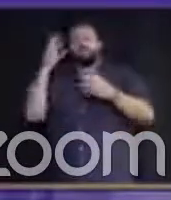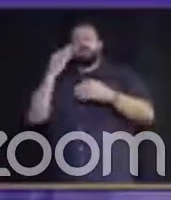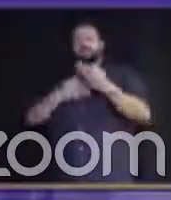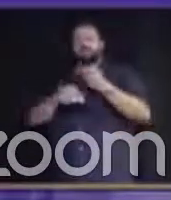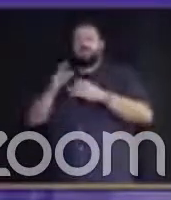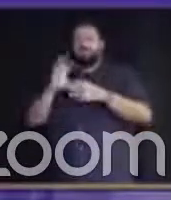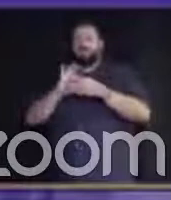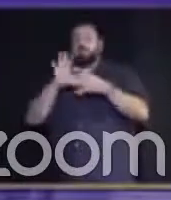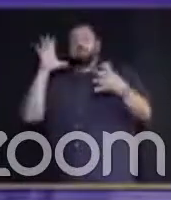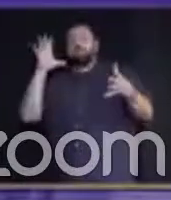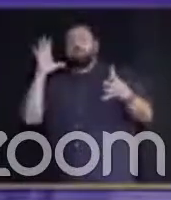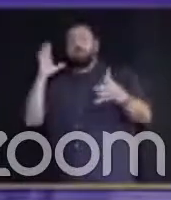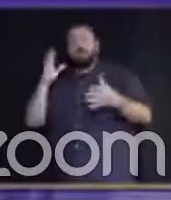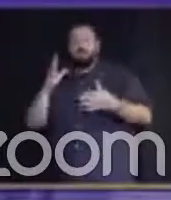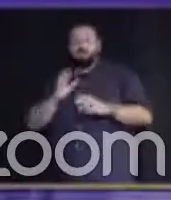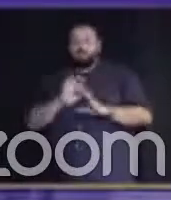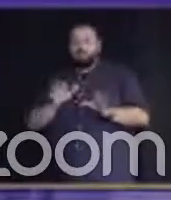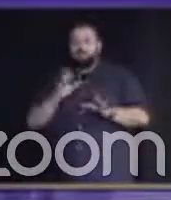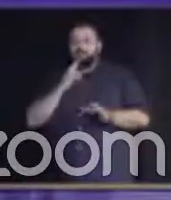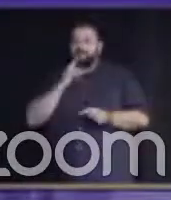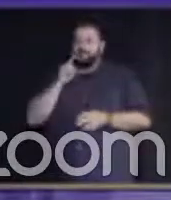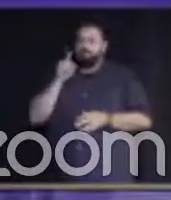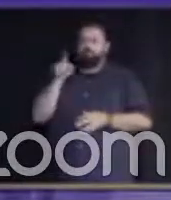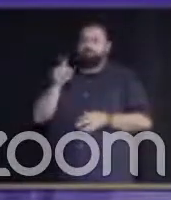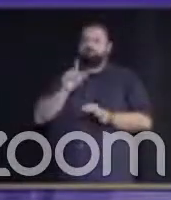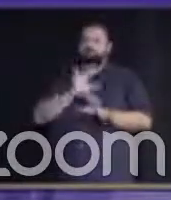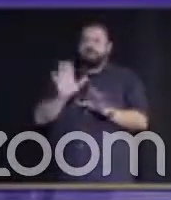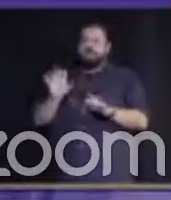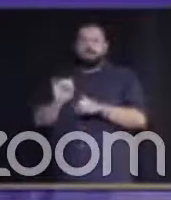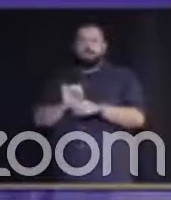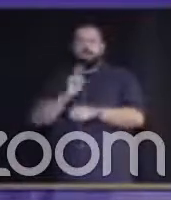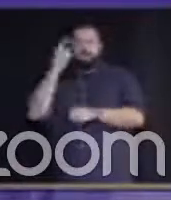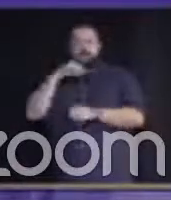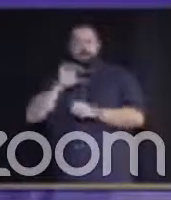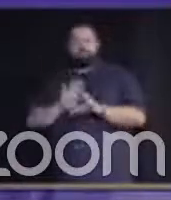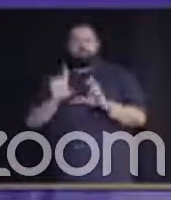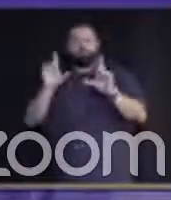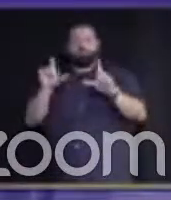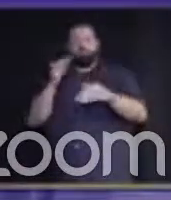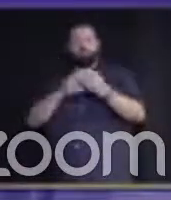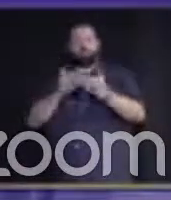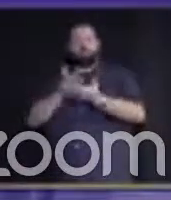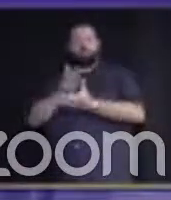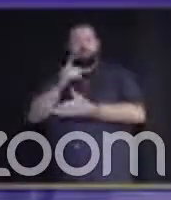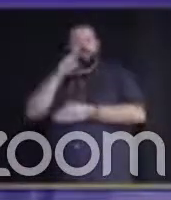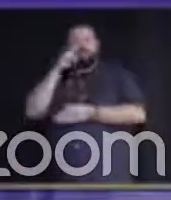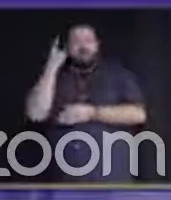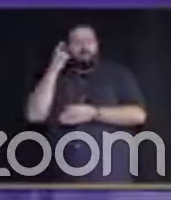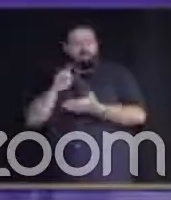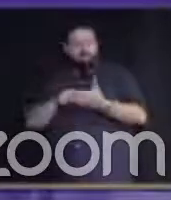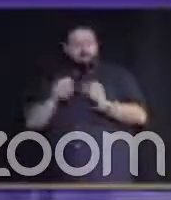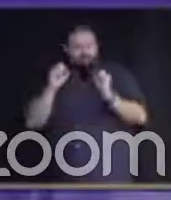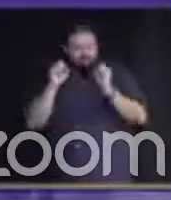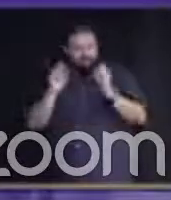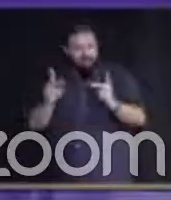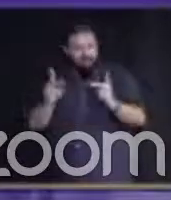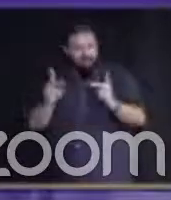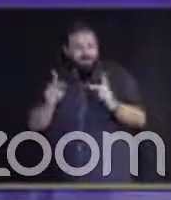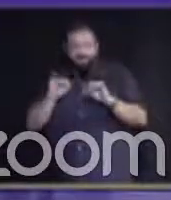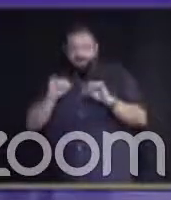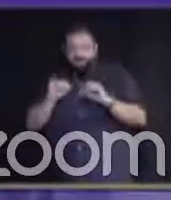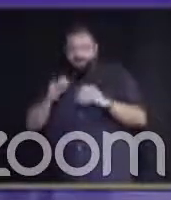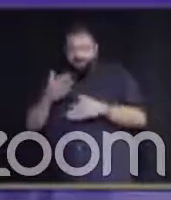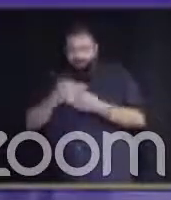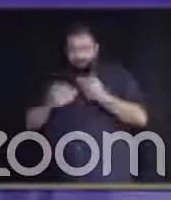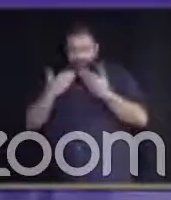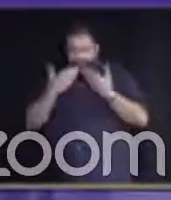las semanas. Bien sencillo, en la aplicación y en la zona de empresarios. ¿Ok? ¿Estamos?